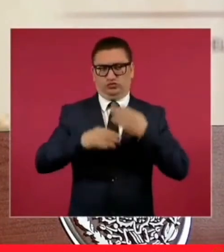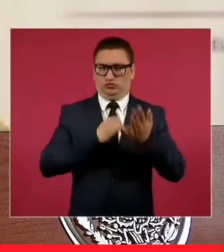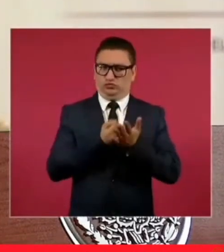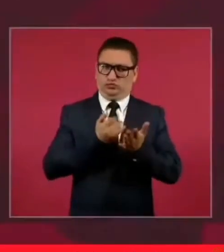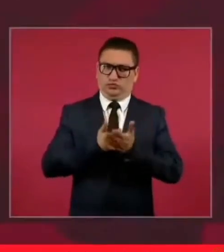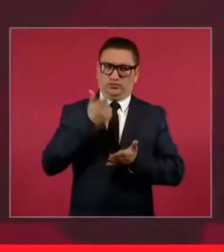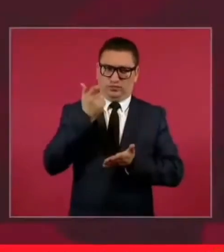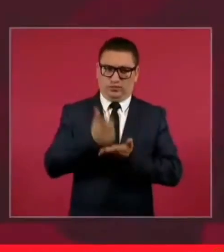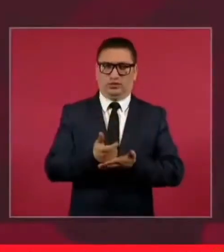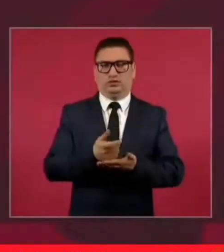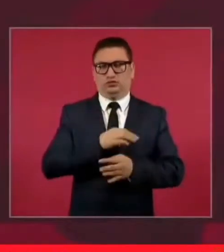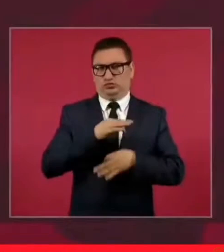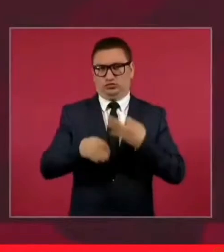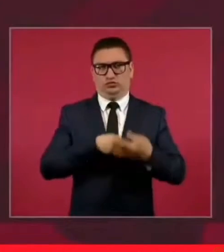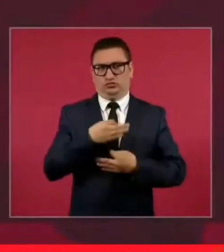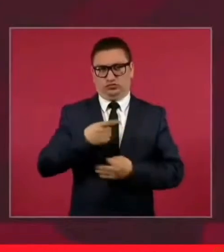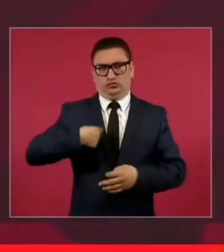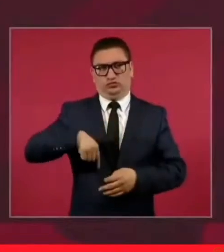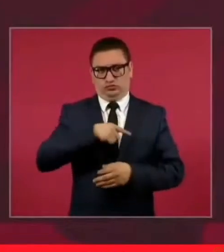que todos paguemos